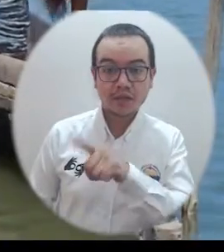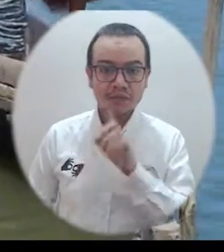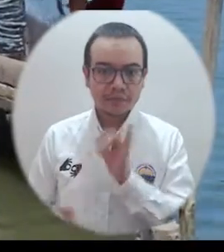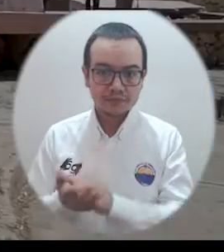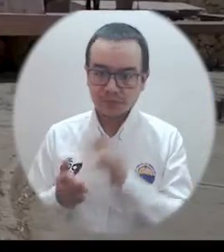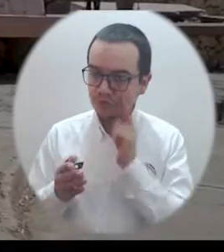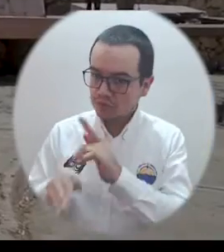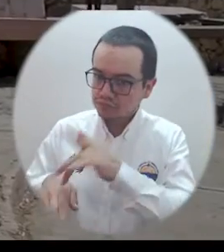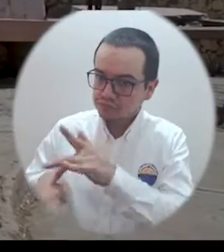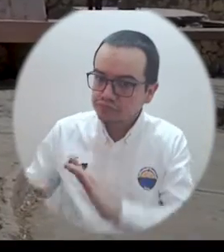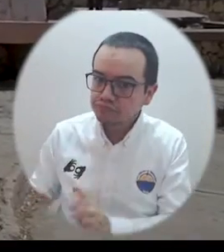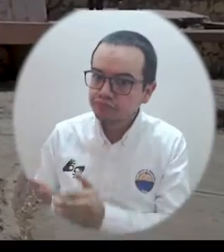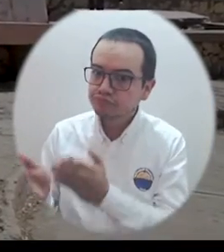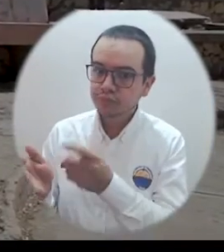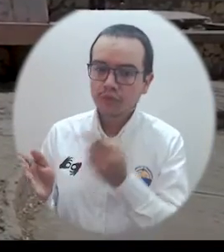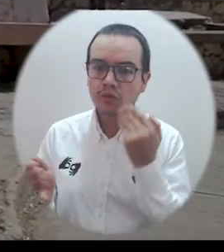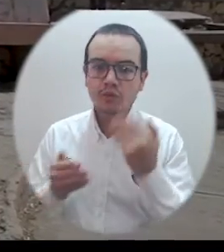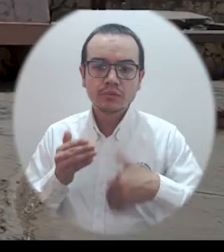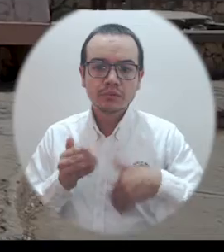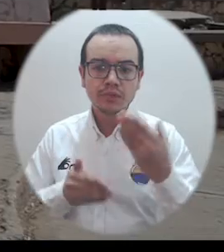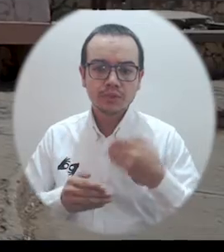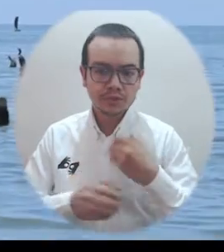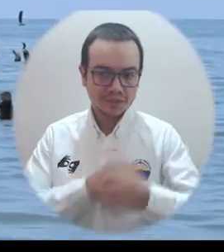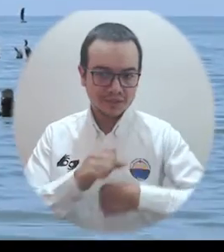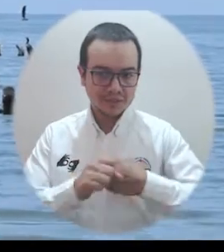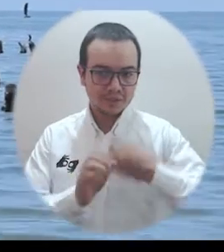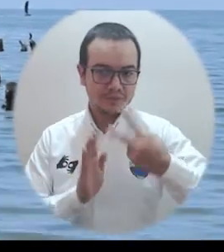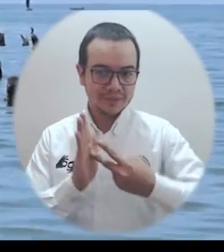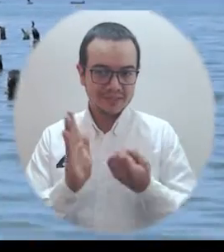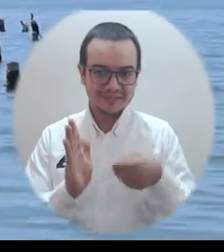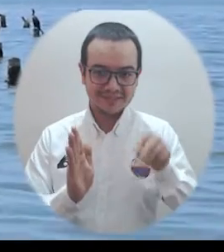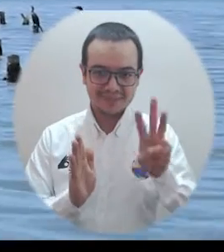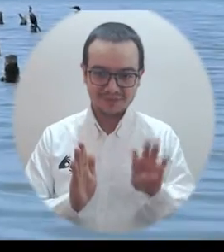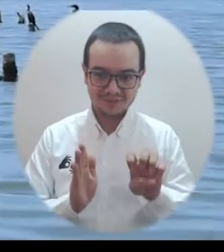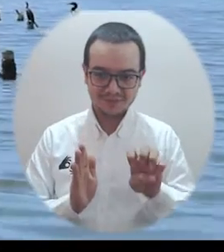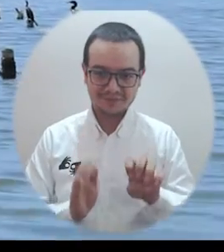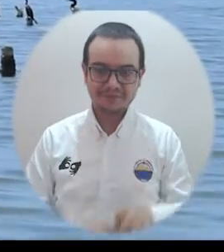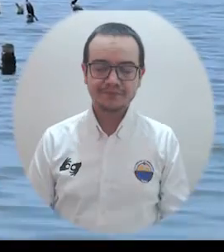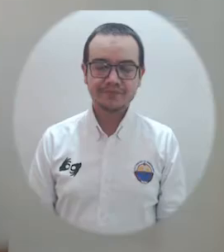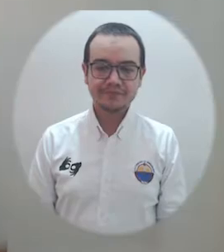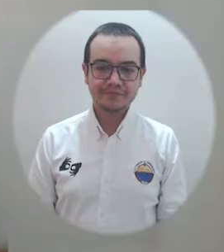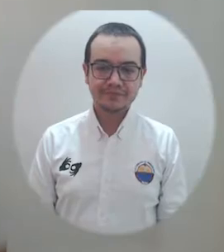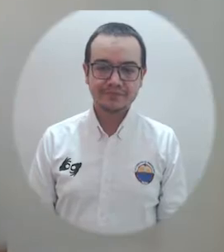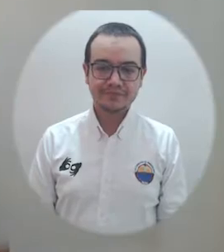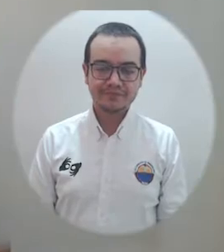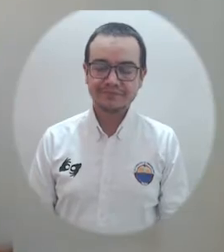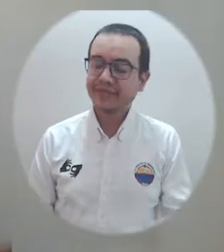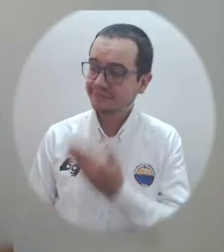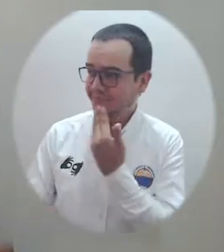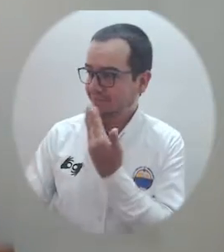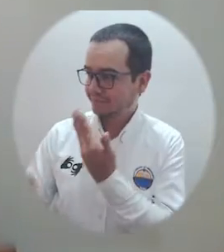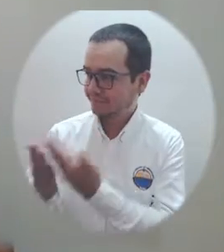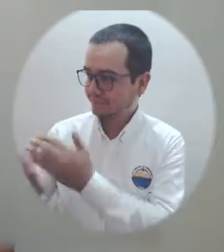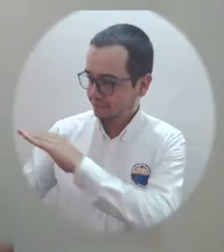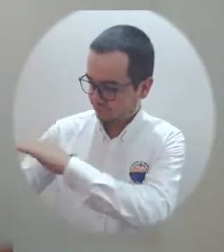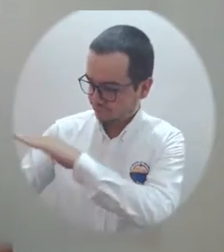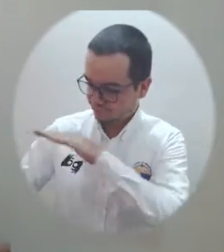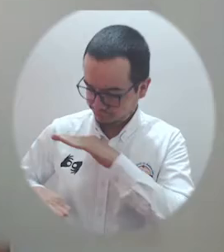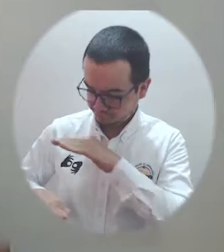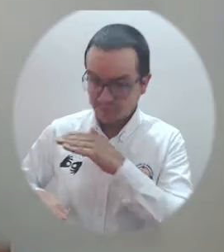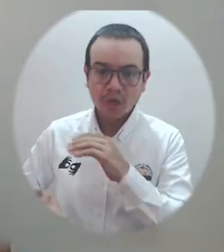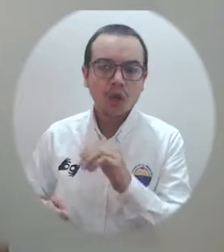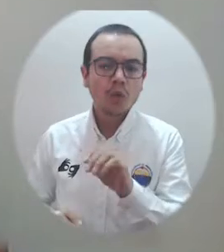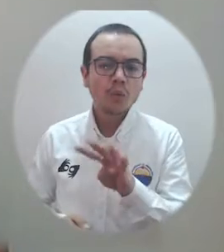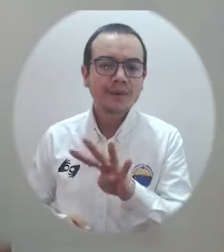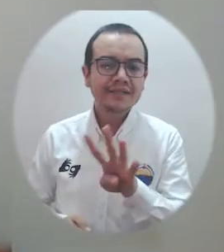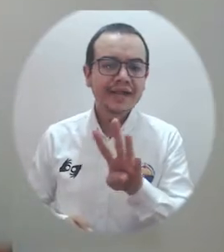Viejo, donde se desarrolla el proyecto Rejuveneciendo Pueblo Viejo desde el 2019. Agradezco la